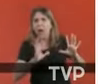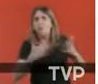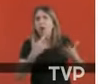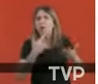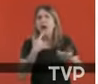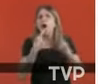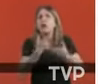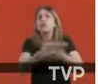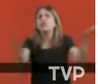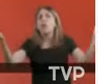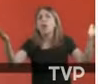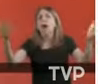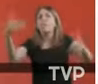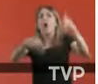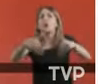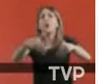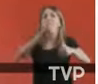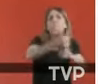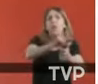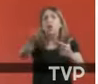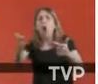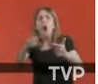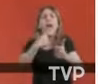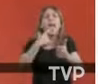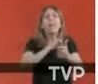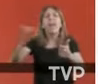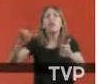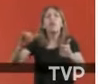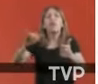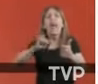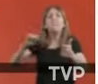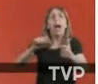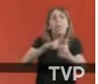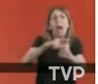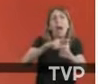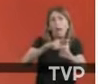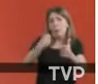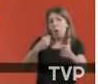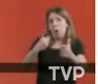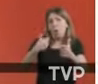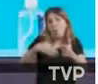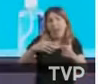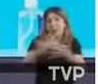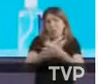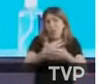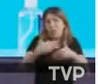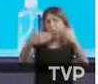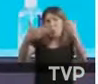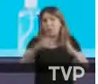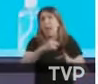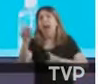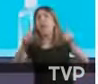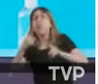que diga, elija entre los dos caminos. Denunciamos esta estafa que nos condena a muchas generaciones, algunos hablan hasta de 100